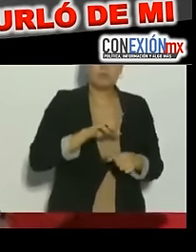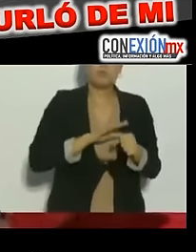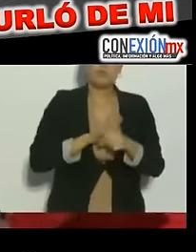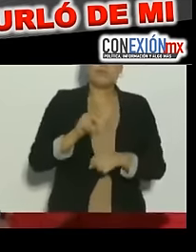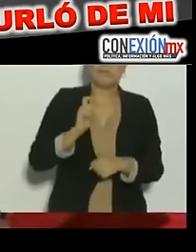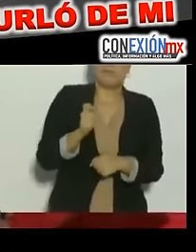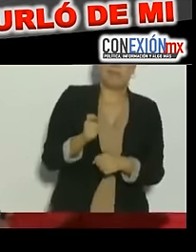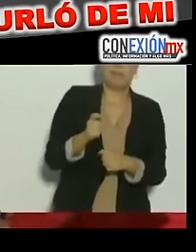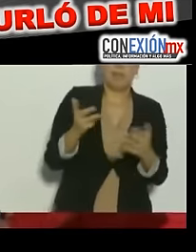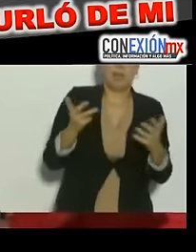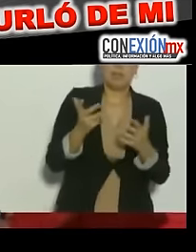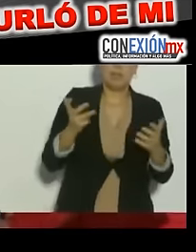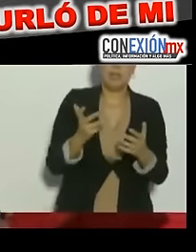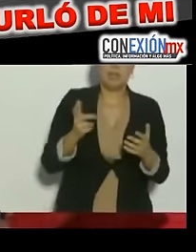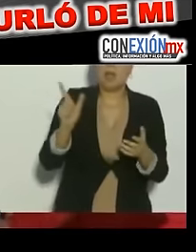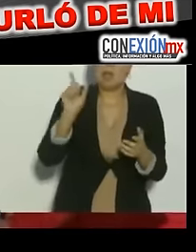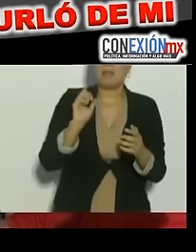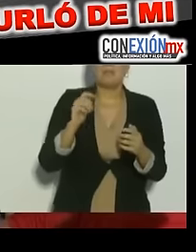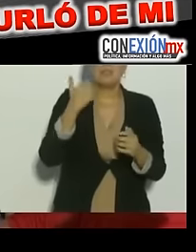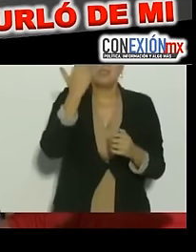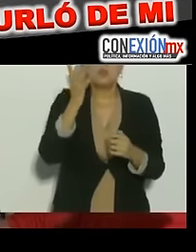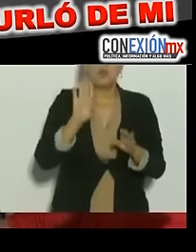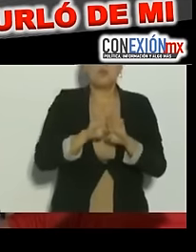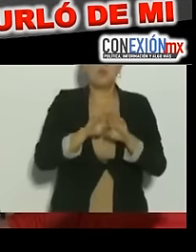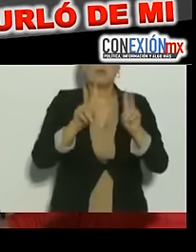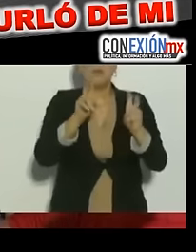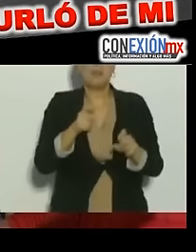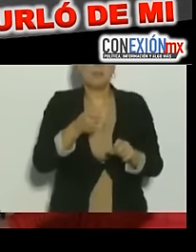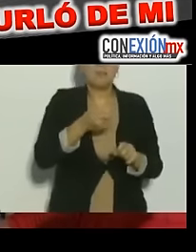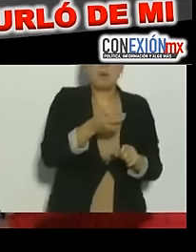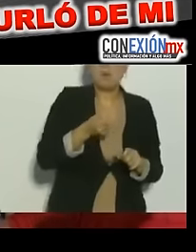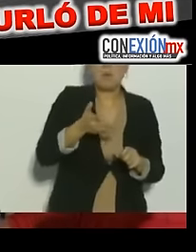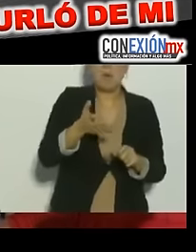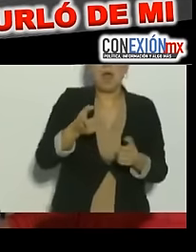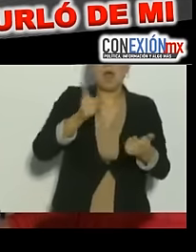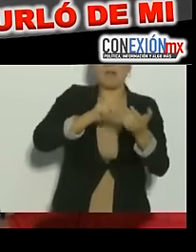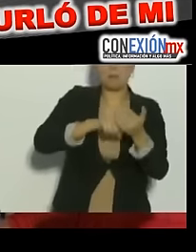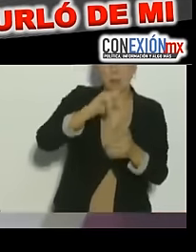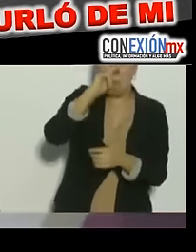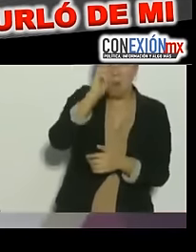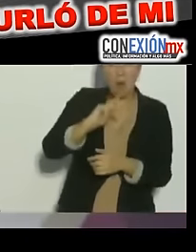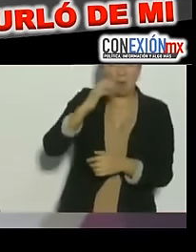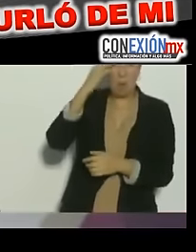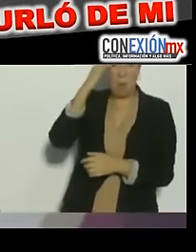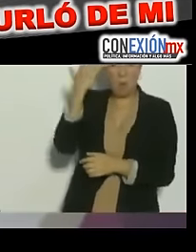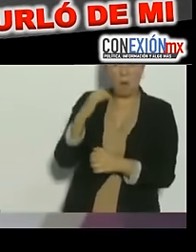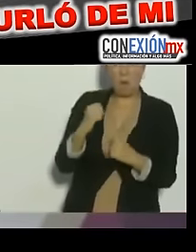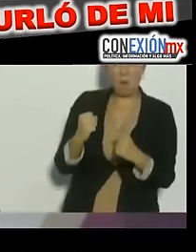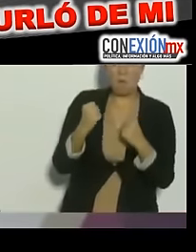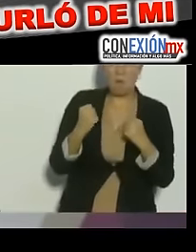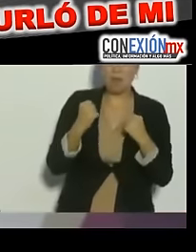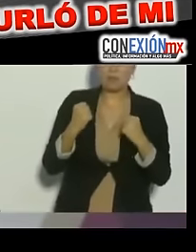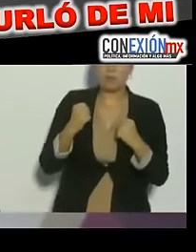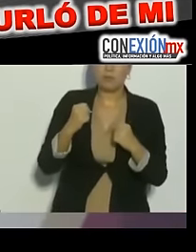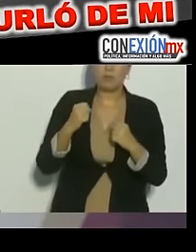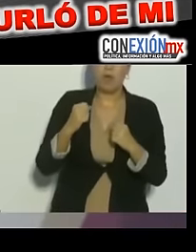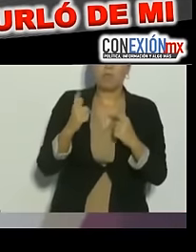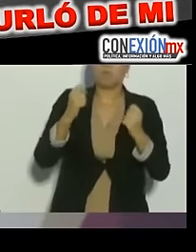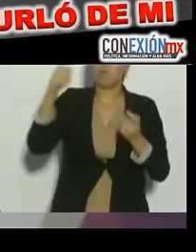pero para esta gente Parece ser que es muy importante todavía no Bueno pues vamos a escuchar al pleo de